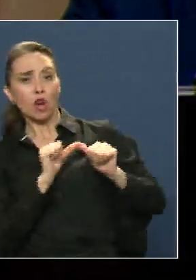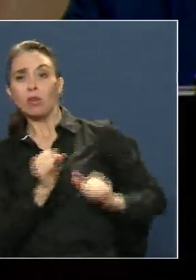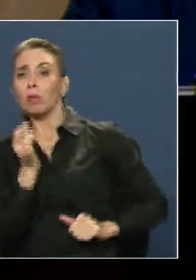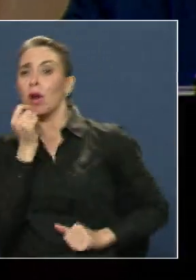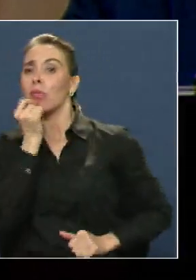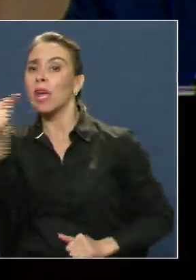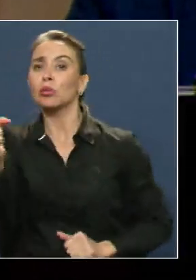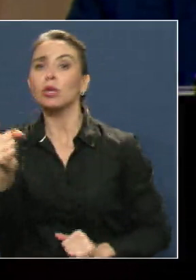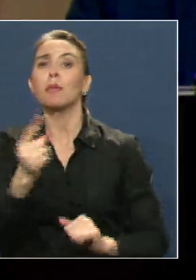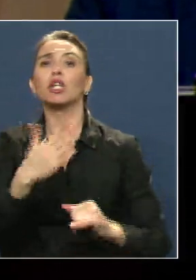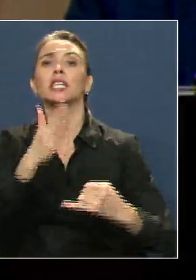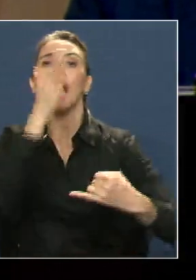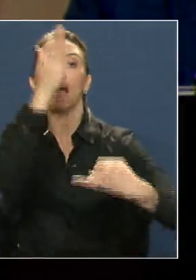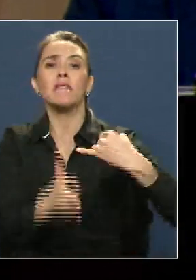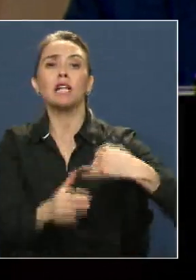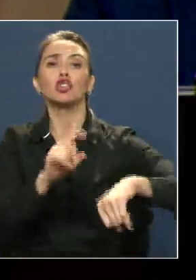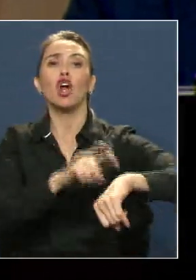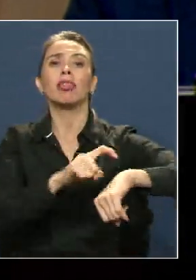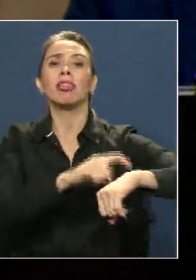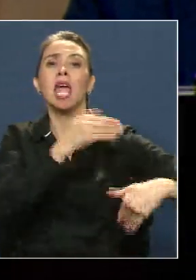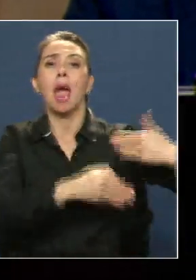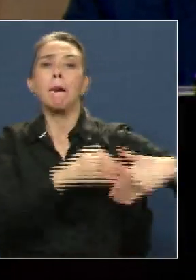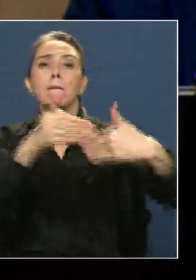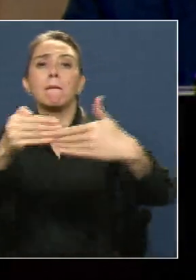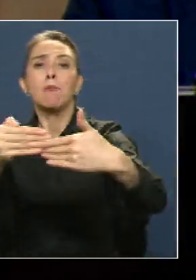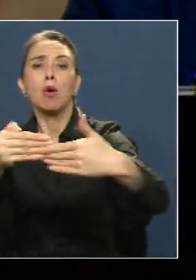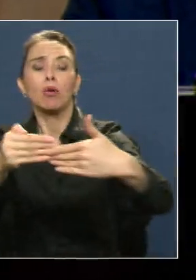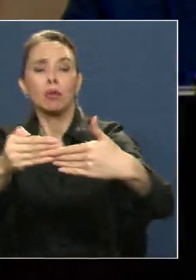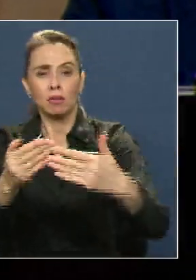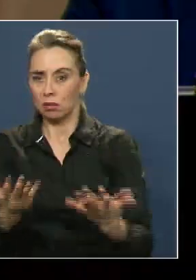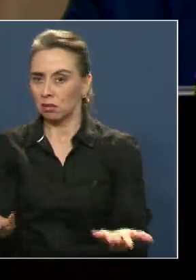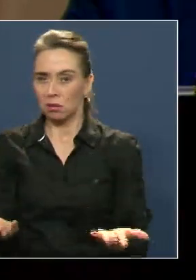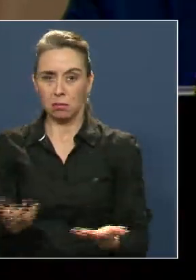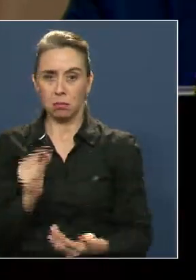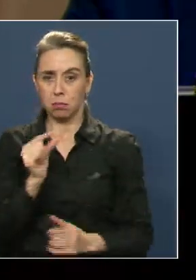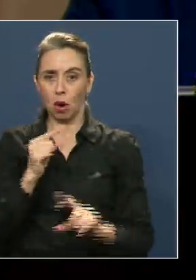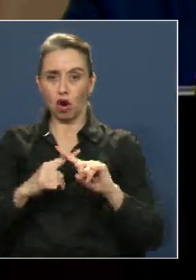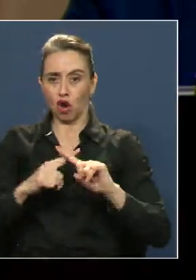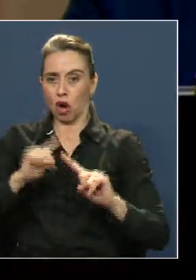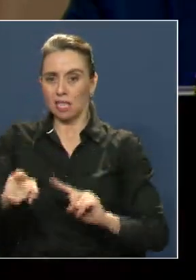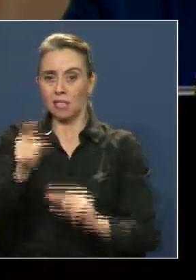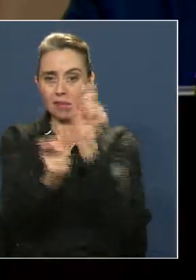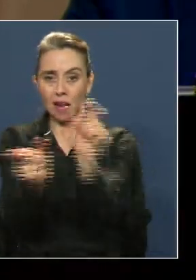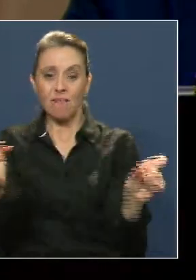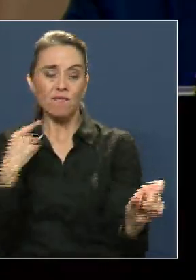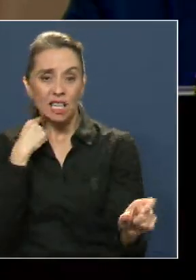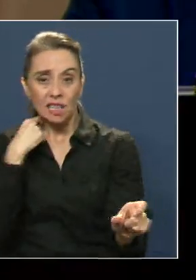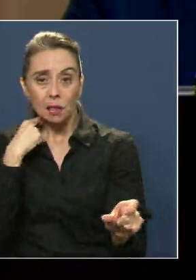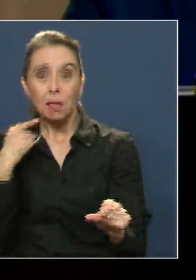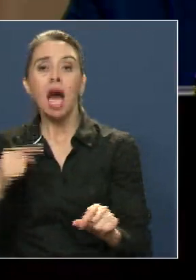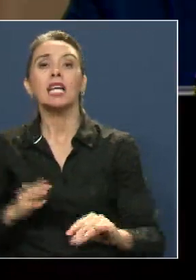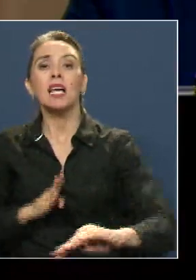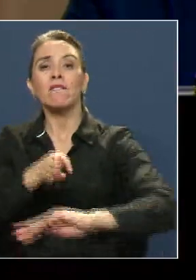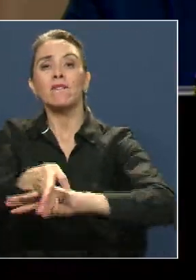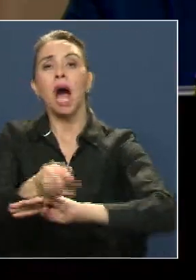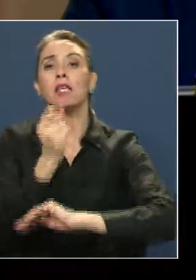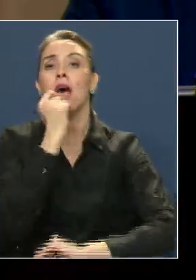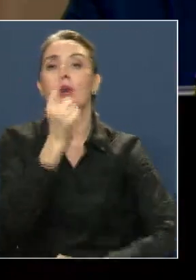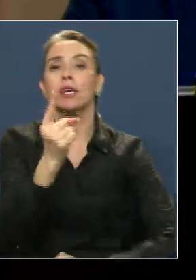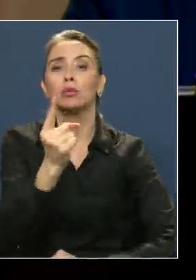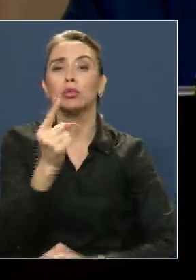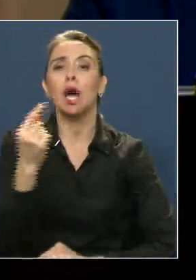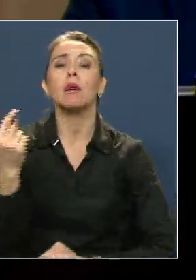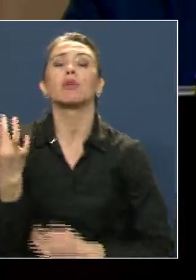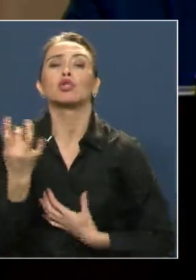plazo del tiempo, sobre todo cuando resulta poco exigible a las víctimas realizar las denuncias por el dolor